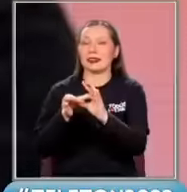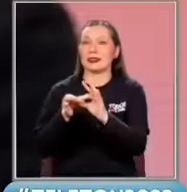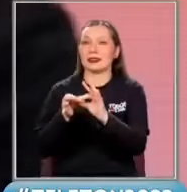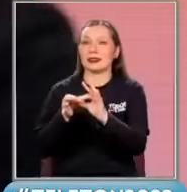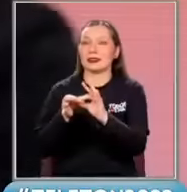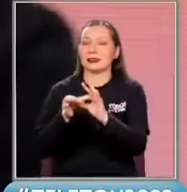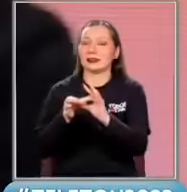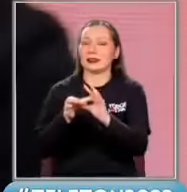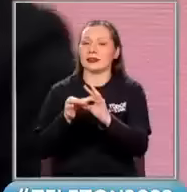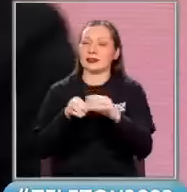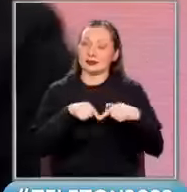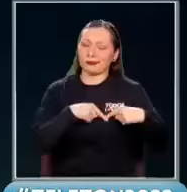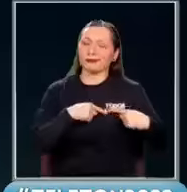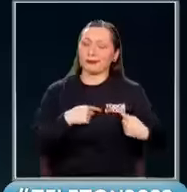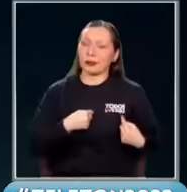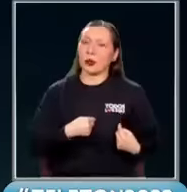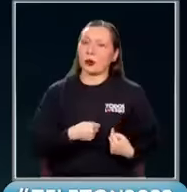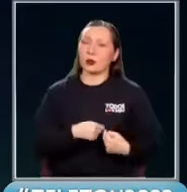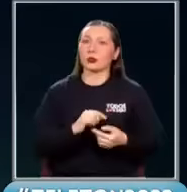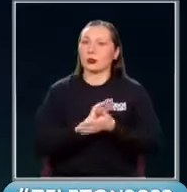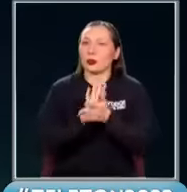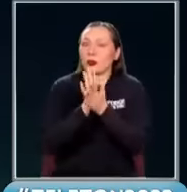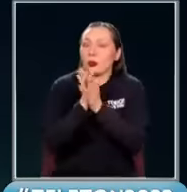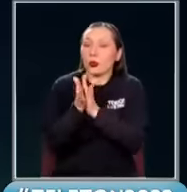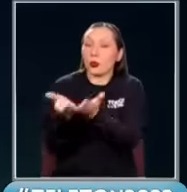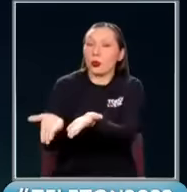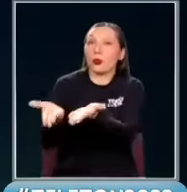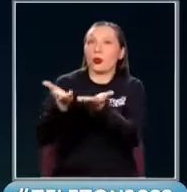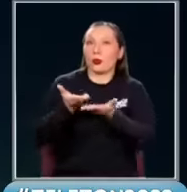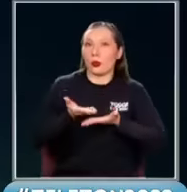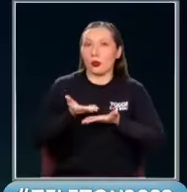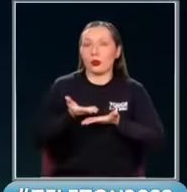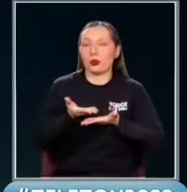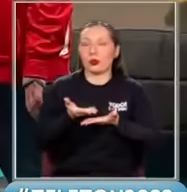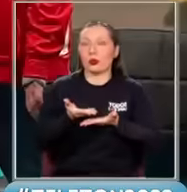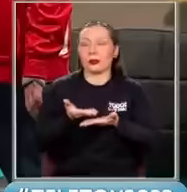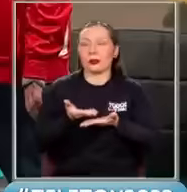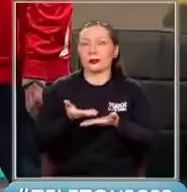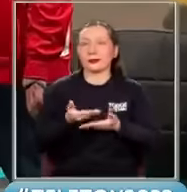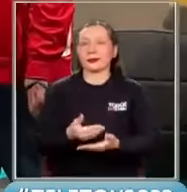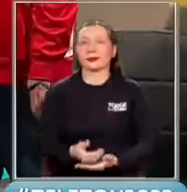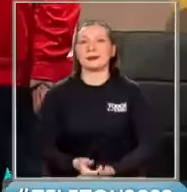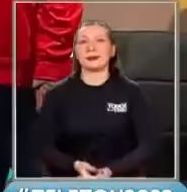Gracias por corazón, por todas las cosas que nos dio y que